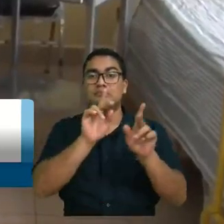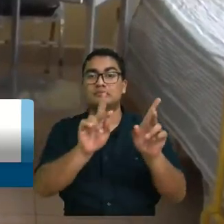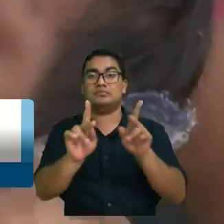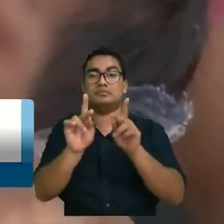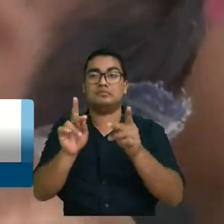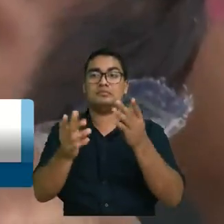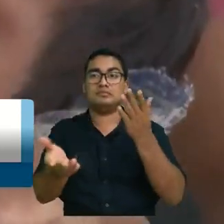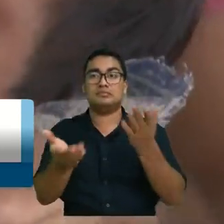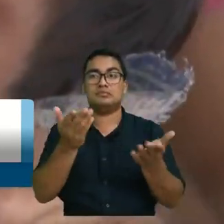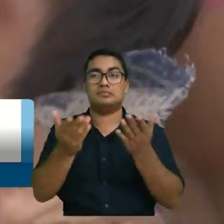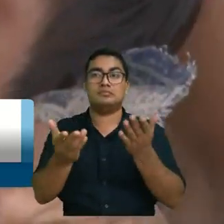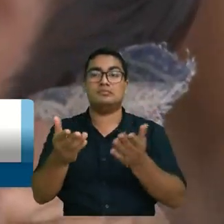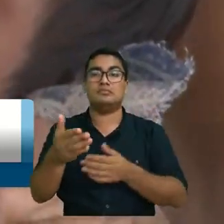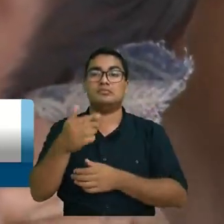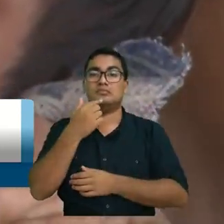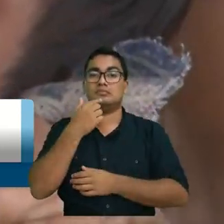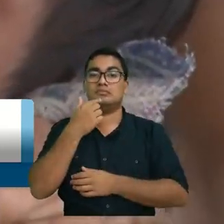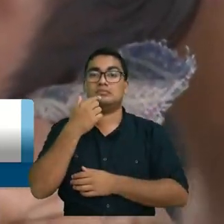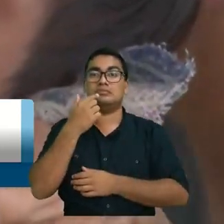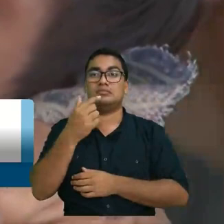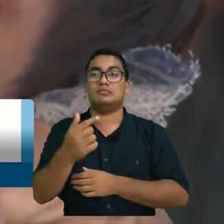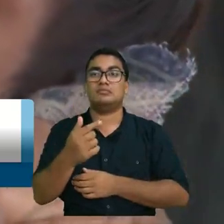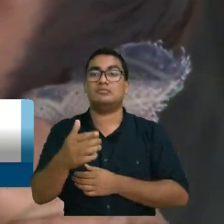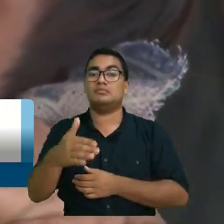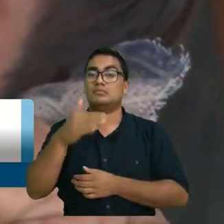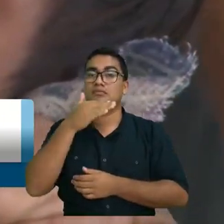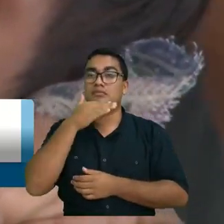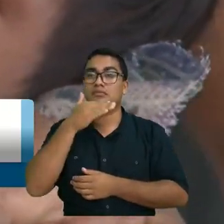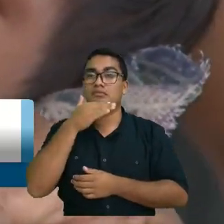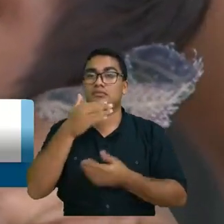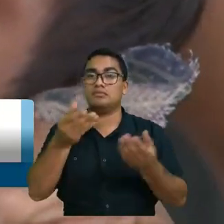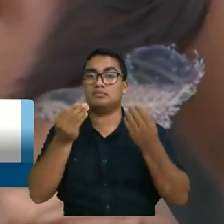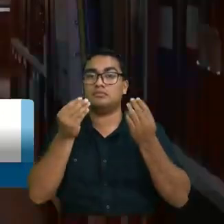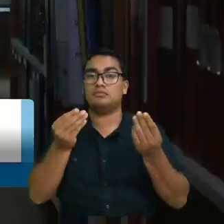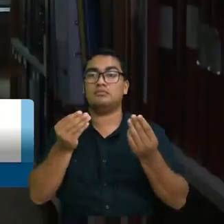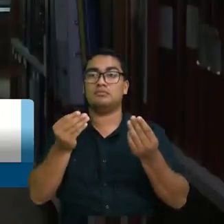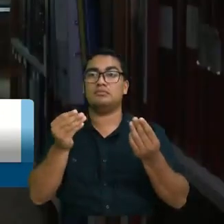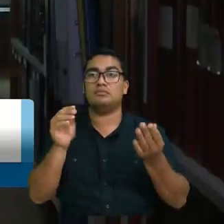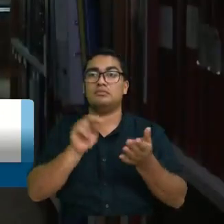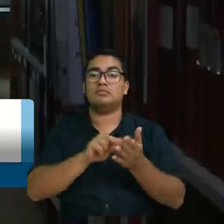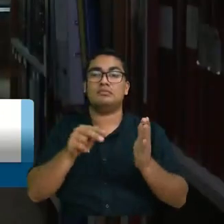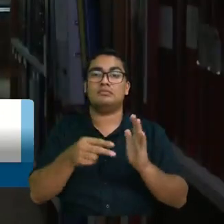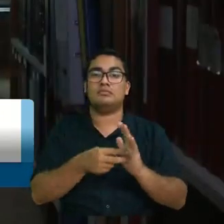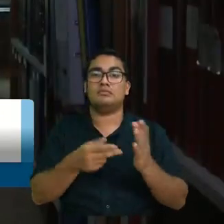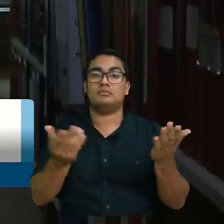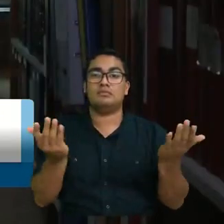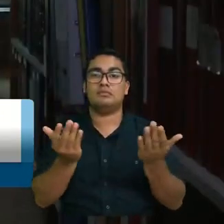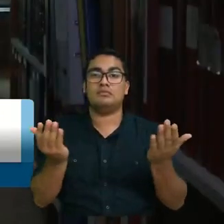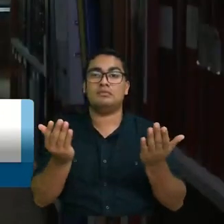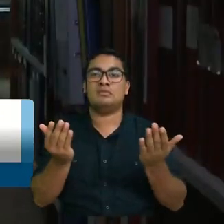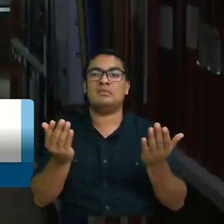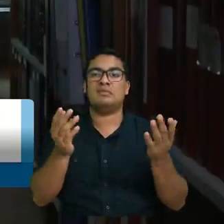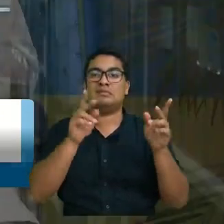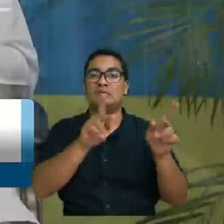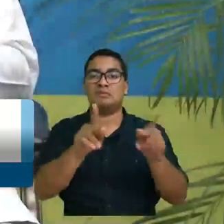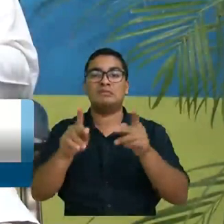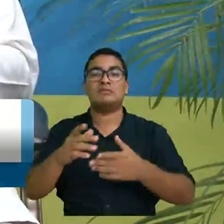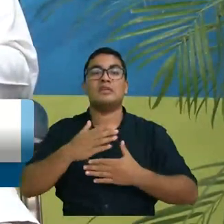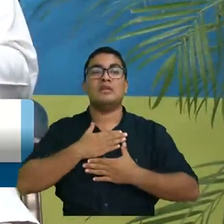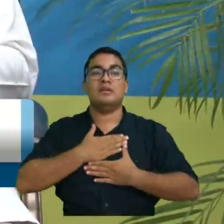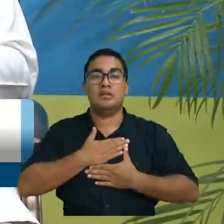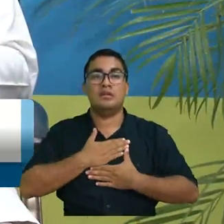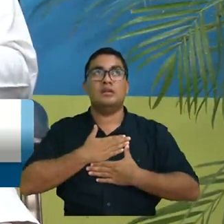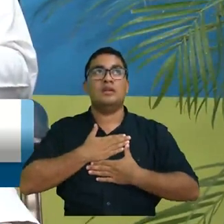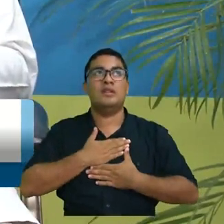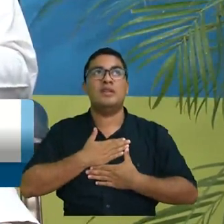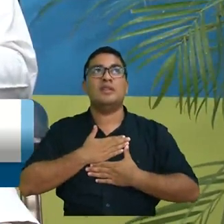presentan los síntomas ya más severos, más graves, que hay compromiso de que la persona no puede respirar muy bien, que